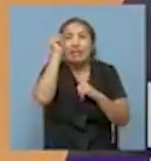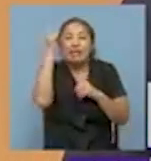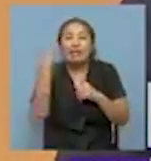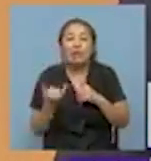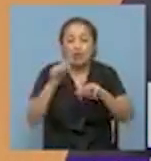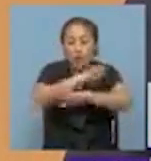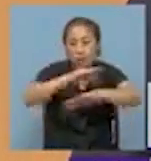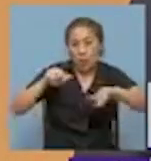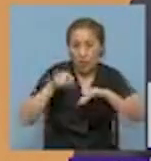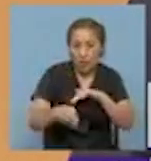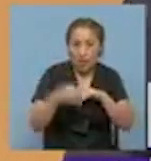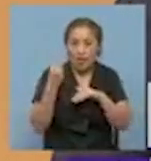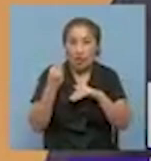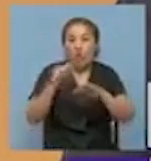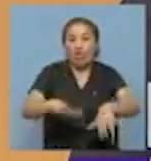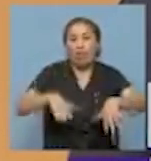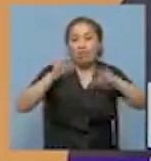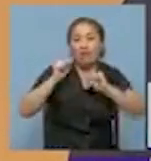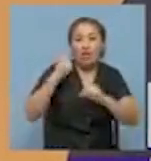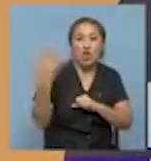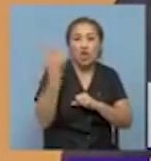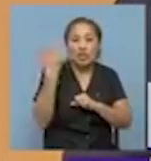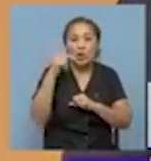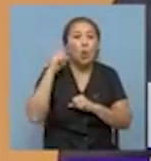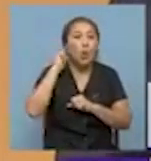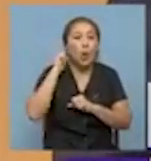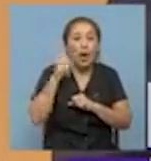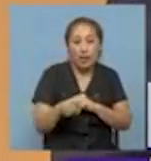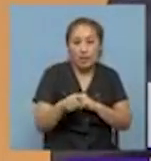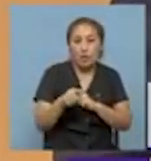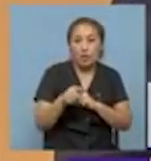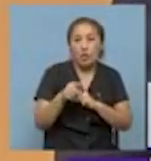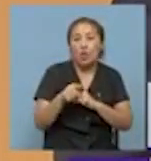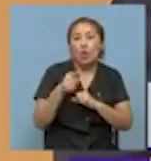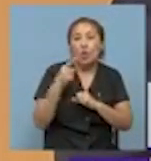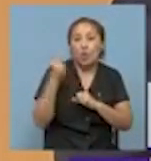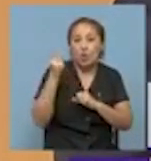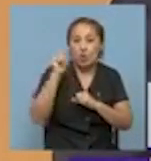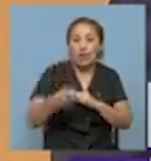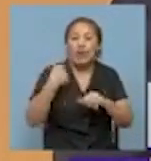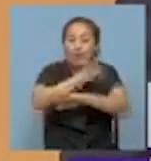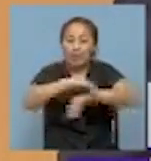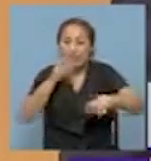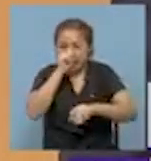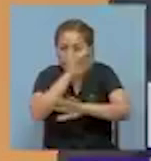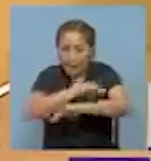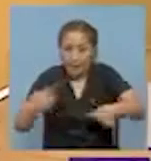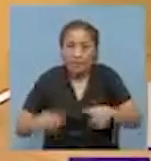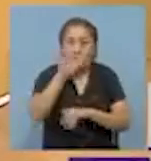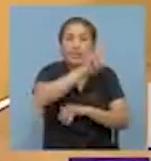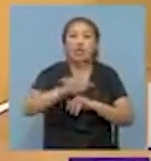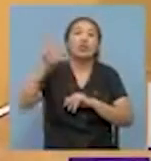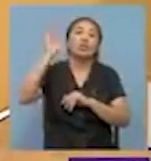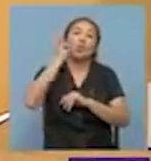una edad totalmente temprana desde los 5 años ya en nivel inicial según la resolución 340